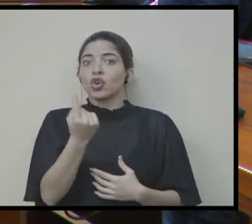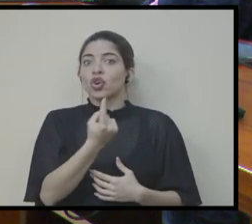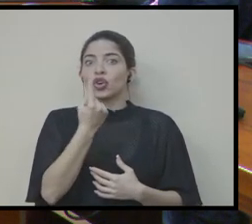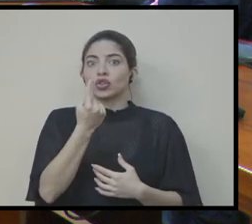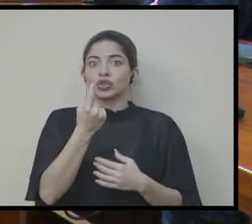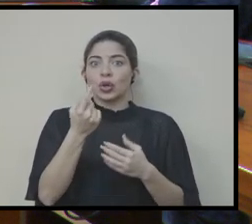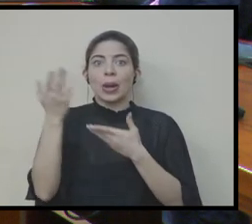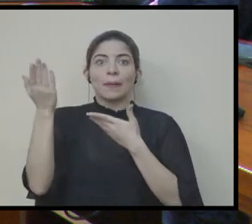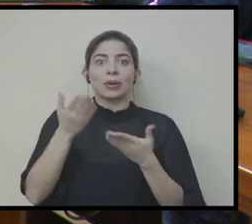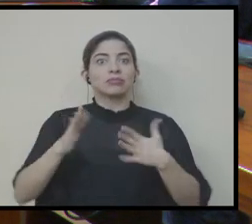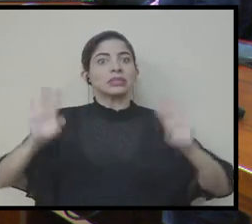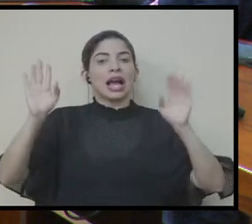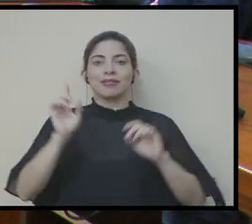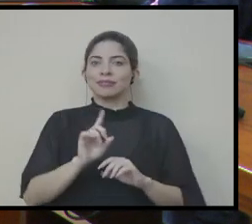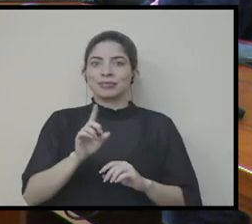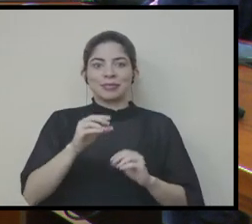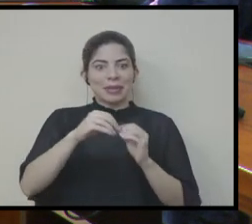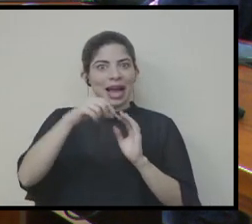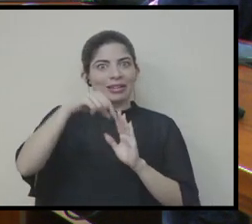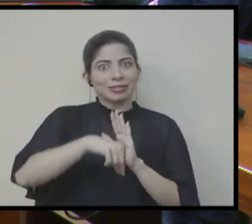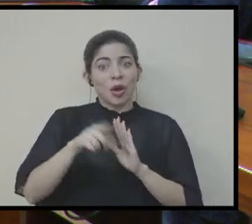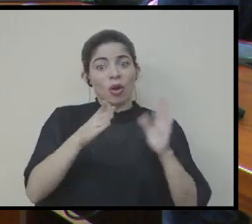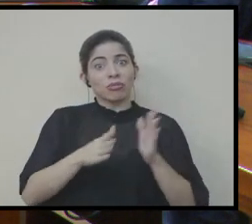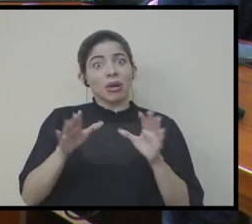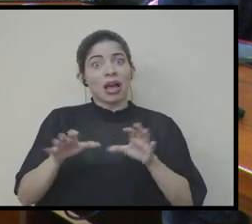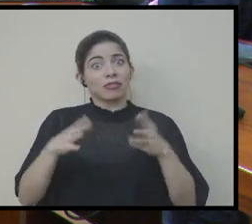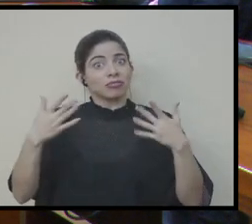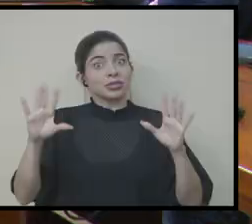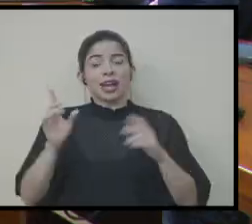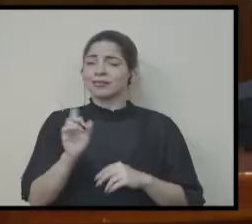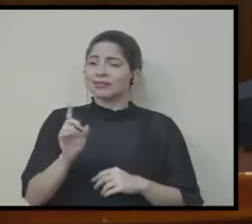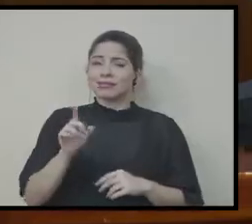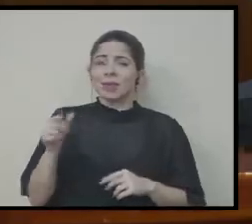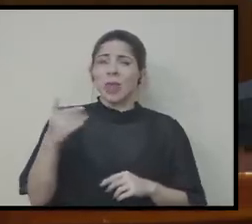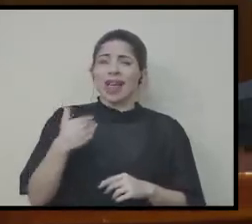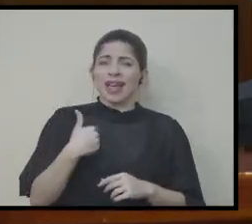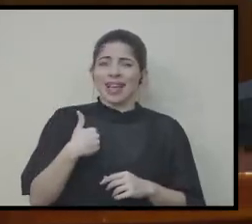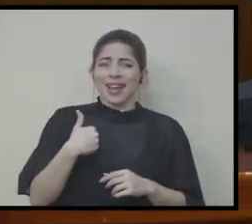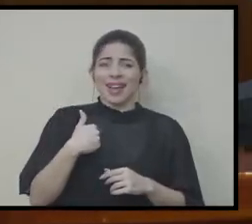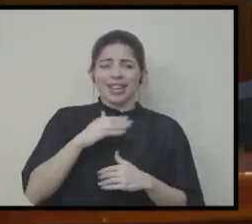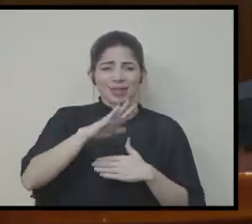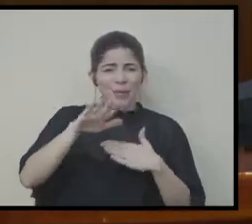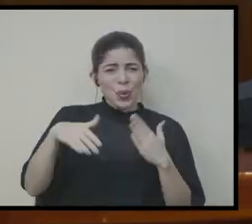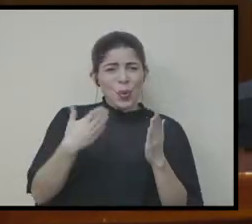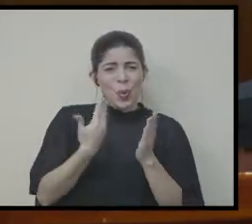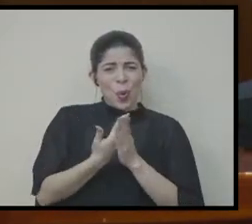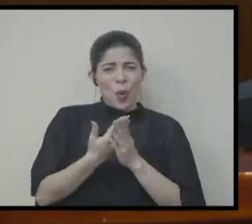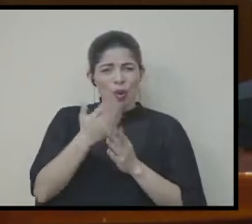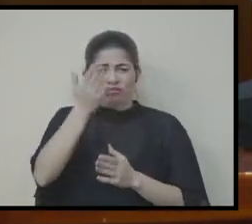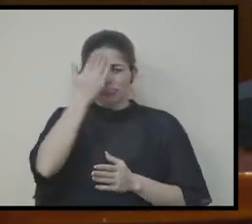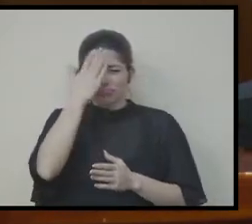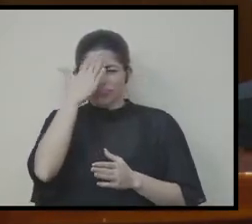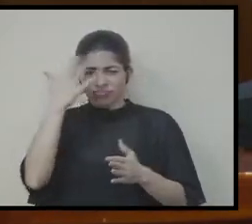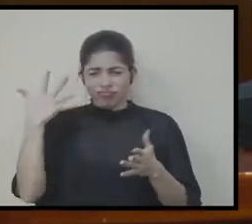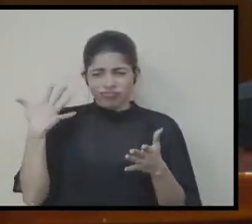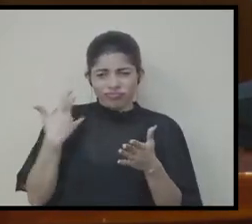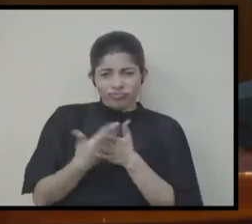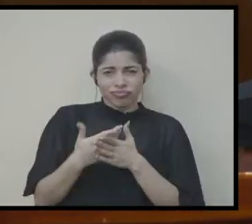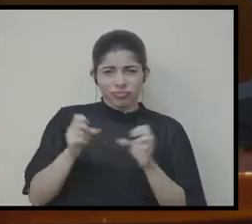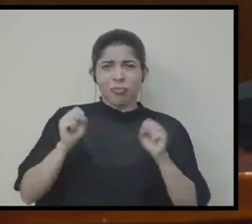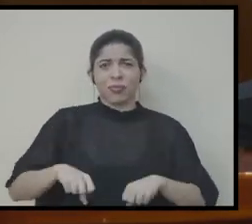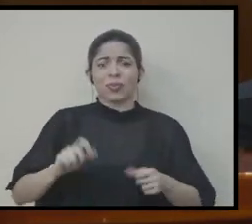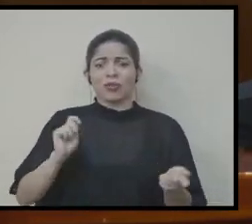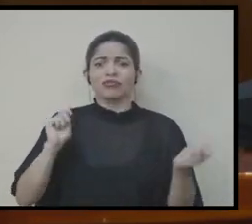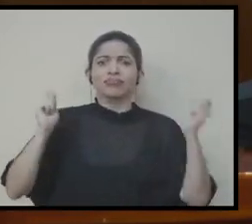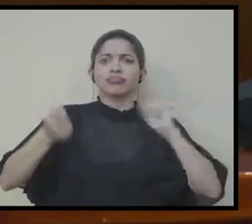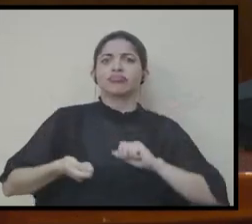un importador y de ser un organizador de eventos. Pero usted tiene todo un acervo de conocimiento que puede